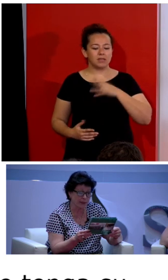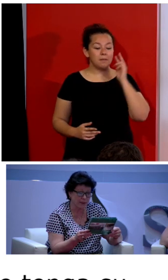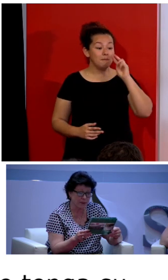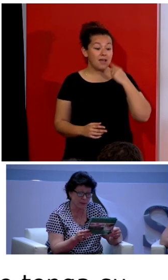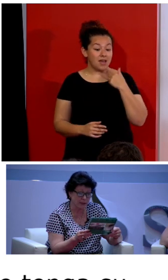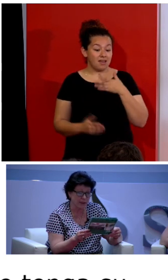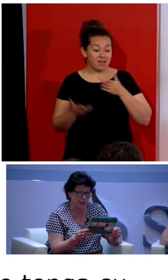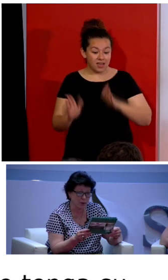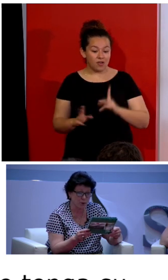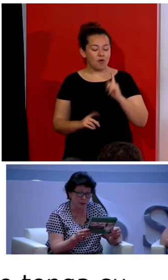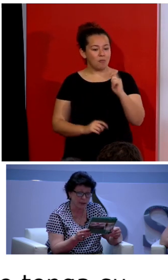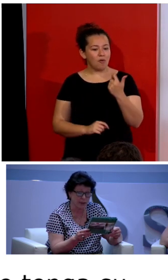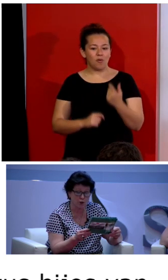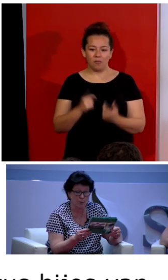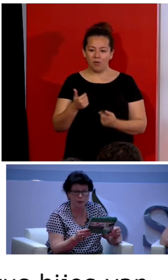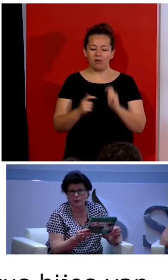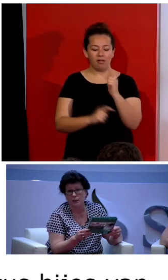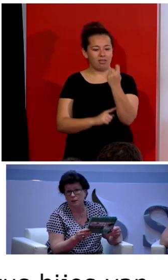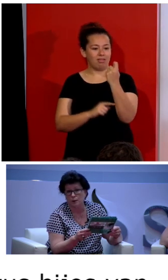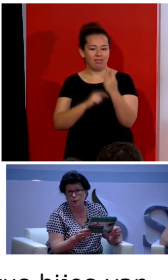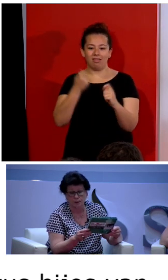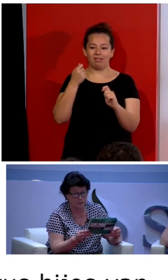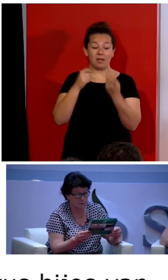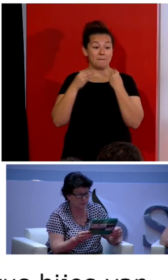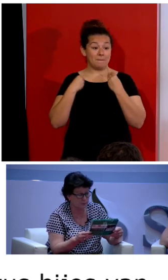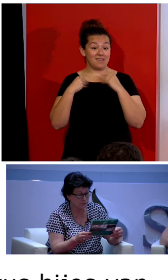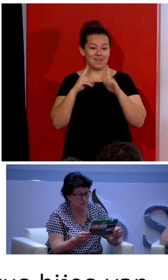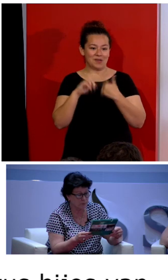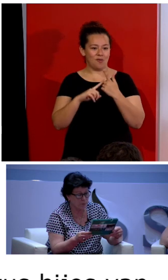consiguiendo pequeñas metas en su vida que suponen grandes logros.